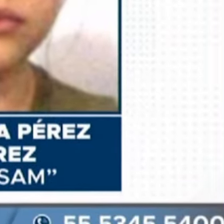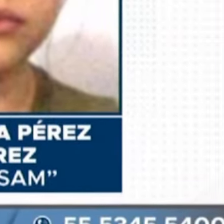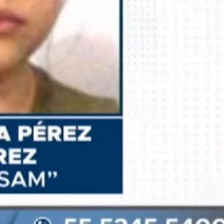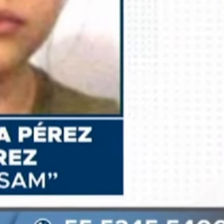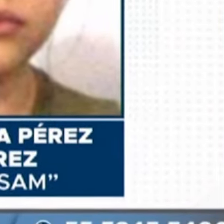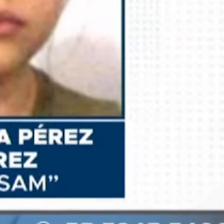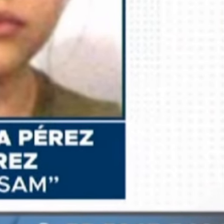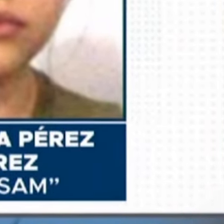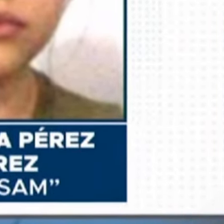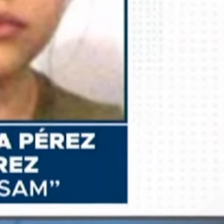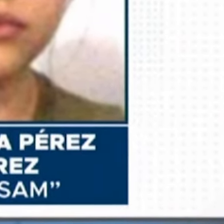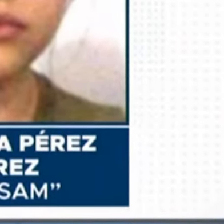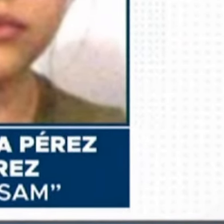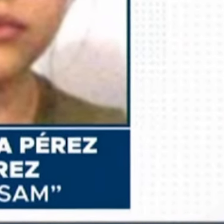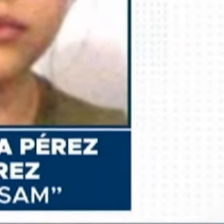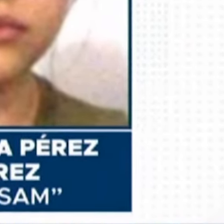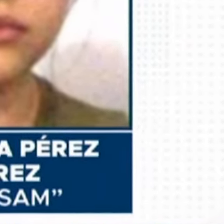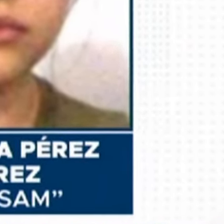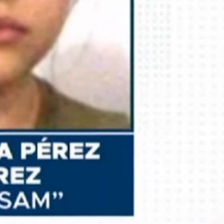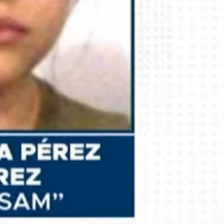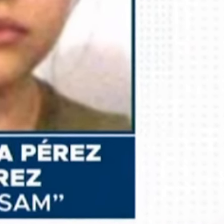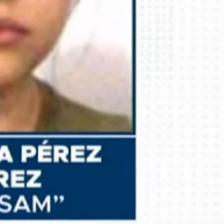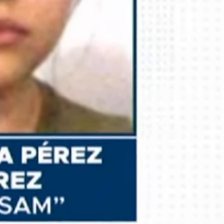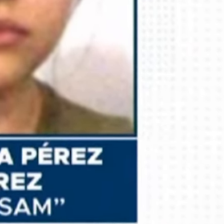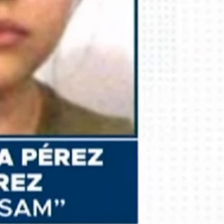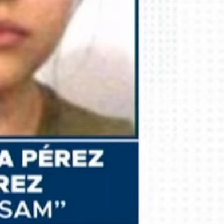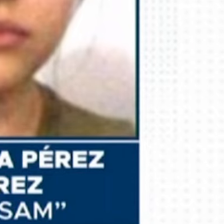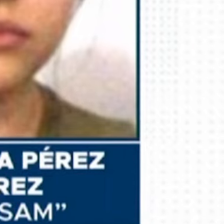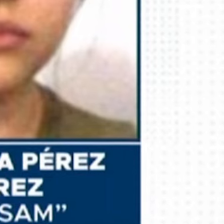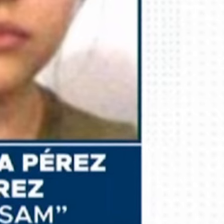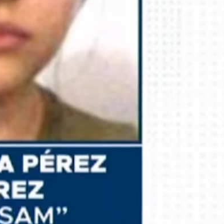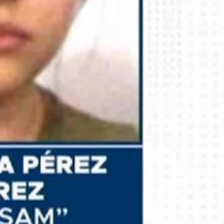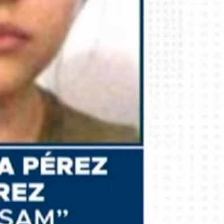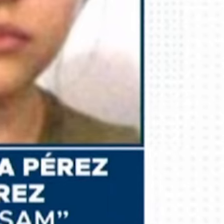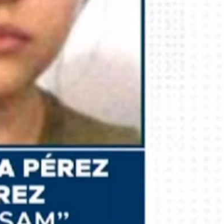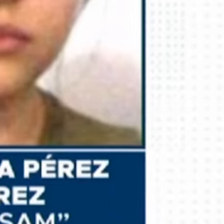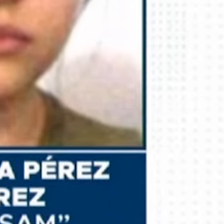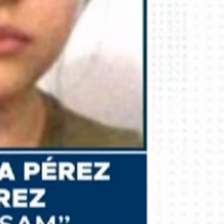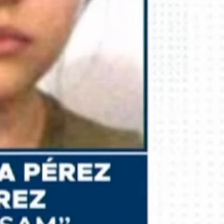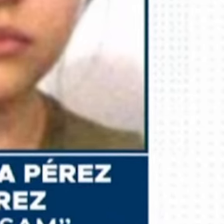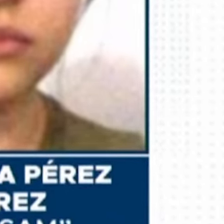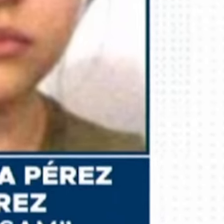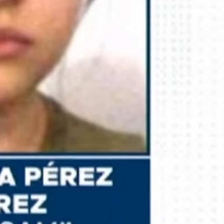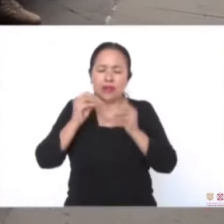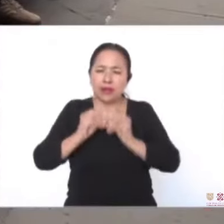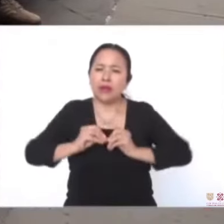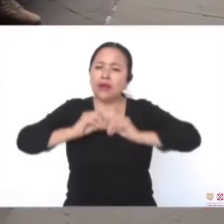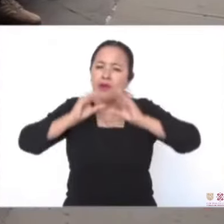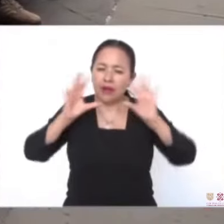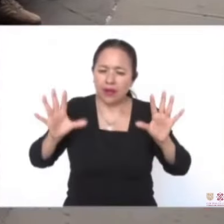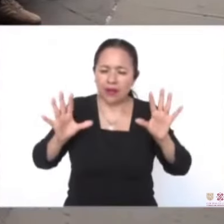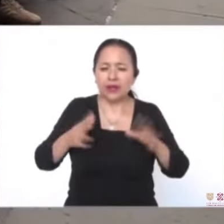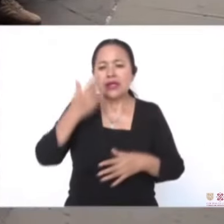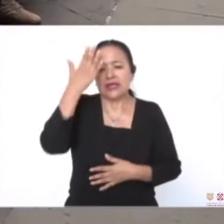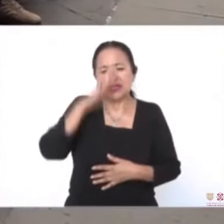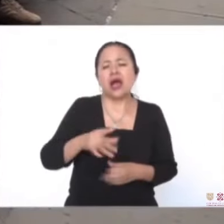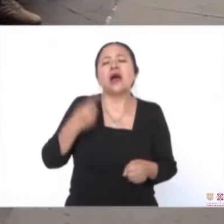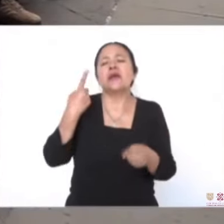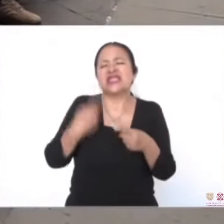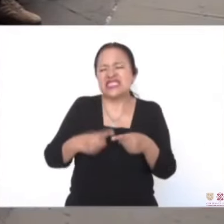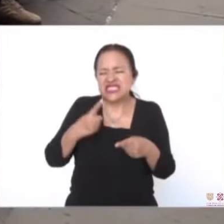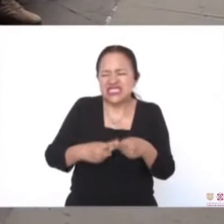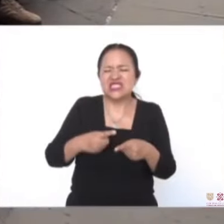nuevos objetivos prioritarios de la Fiscalía General de Justicia, y por cada una de ellas se ofrece una recompensa de $500,000 a quienes proporcionen información